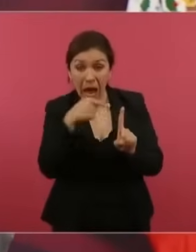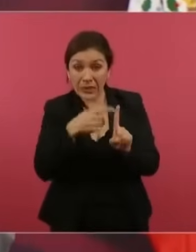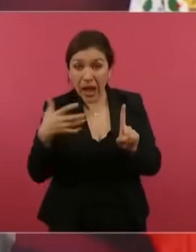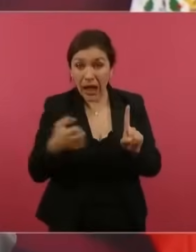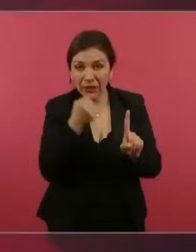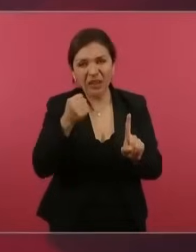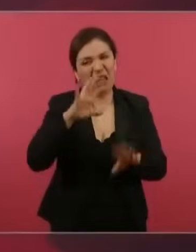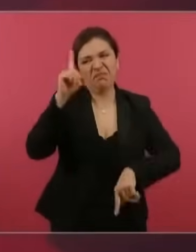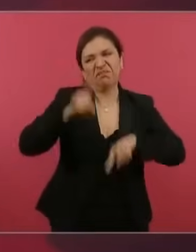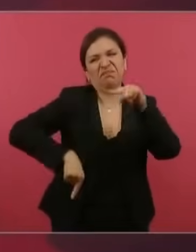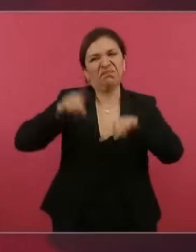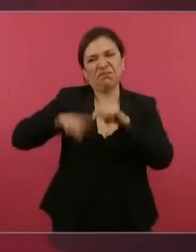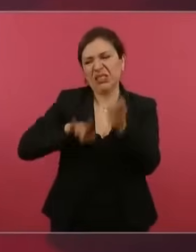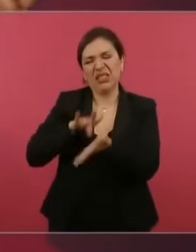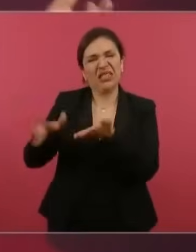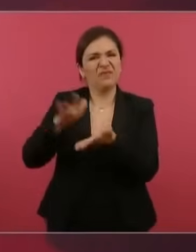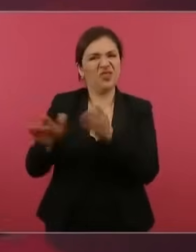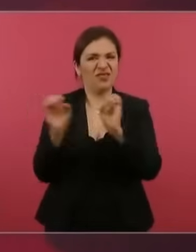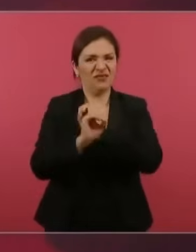Y